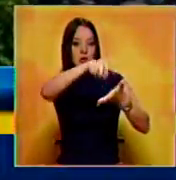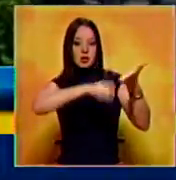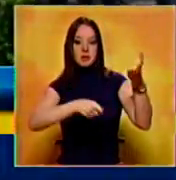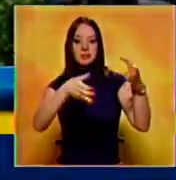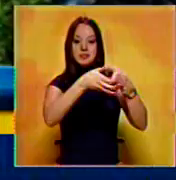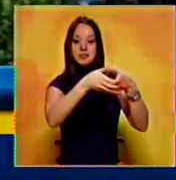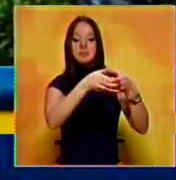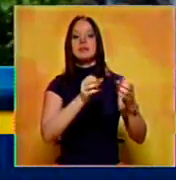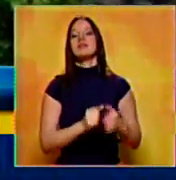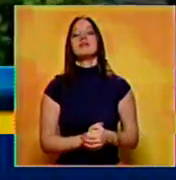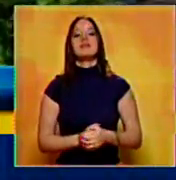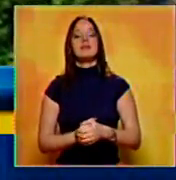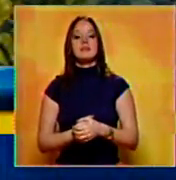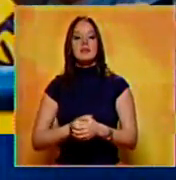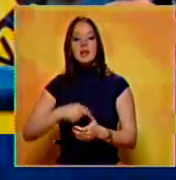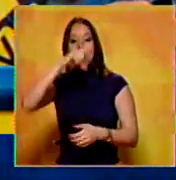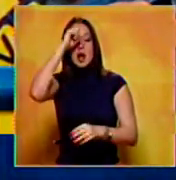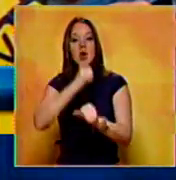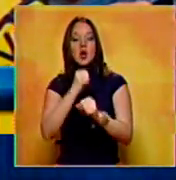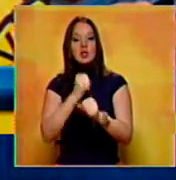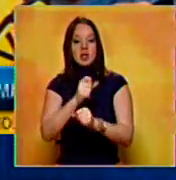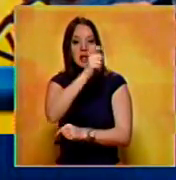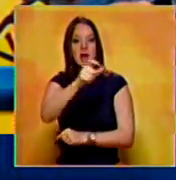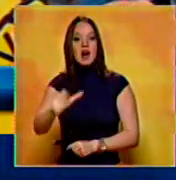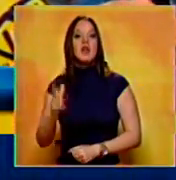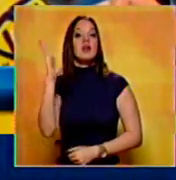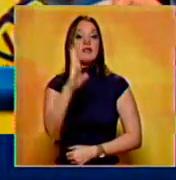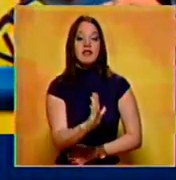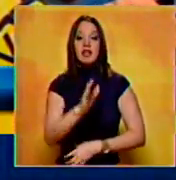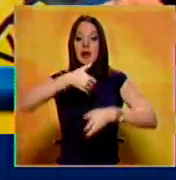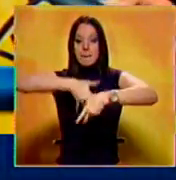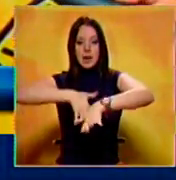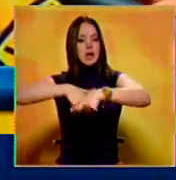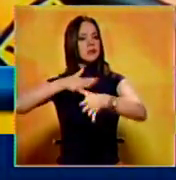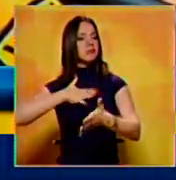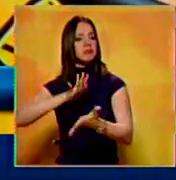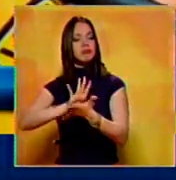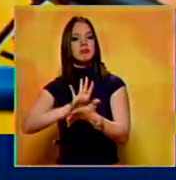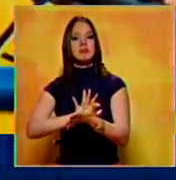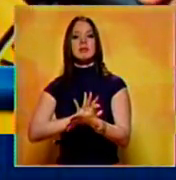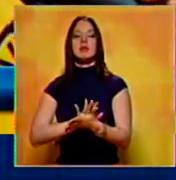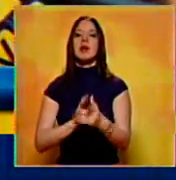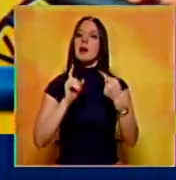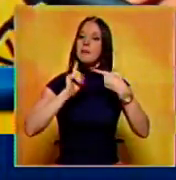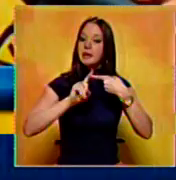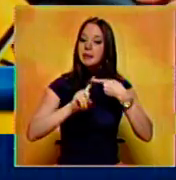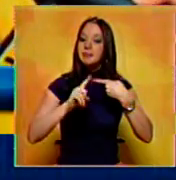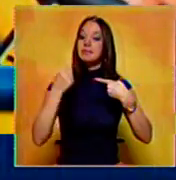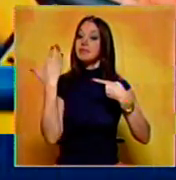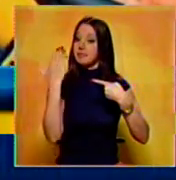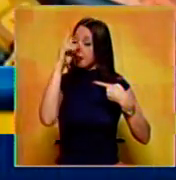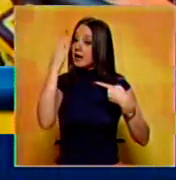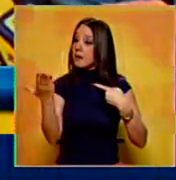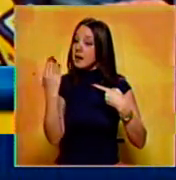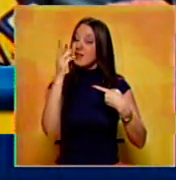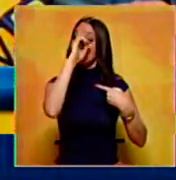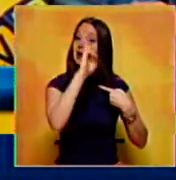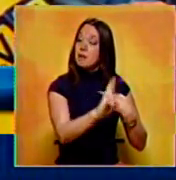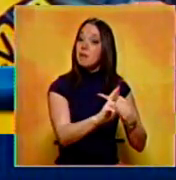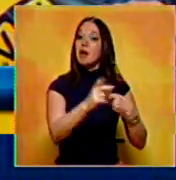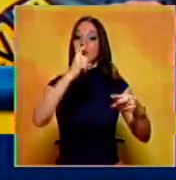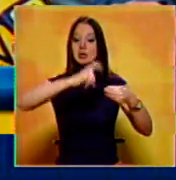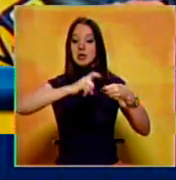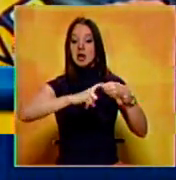La clase trabajadora viene hoy a una marcha pacífica, primero para exigir respeto a la libertad sindical.